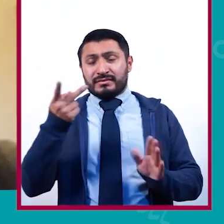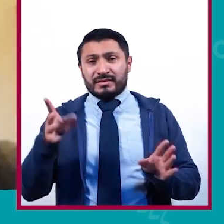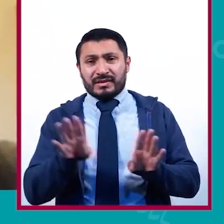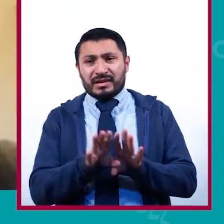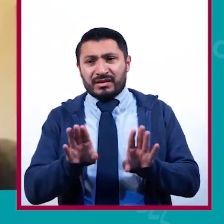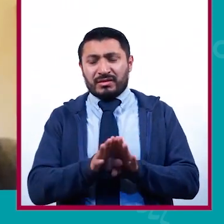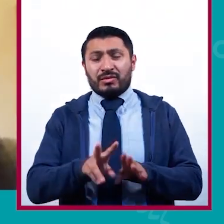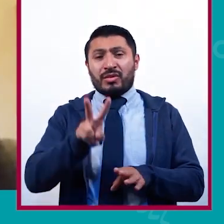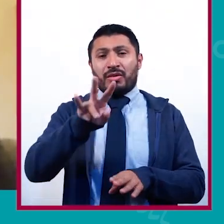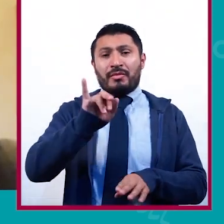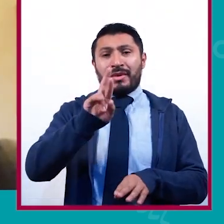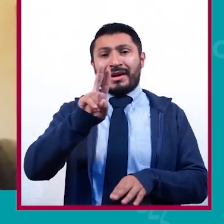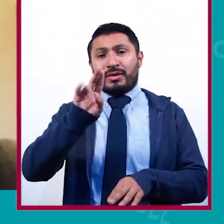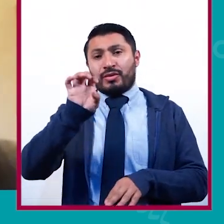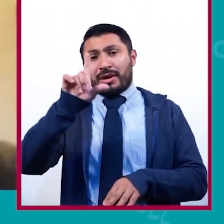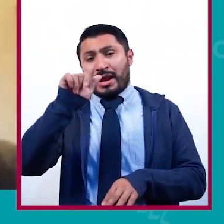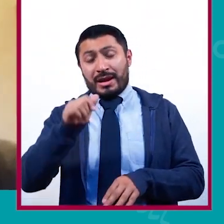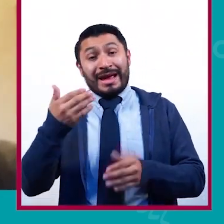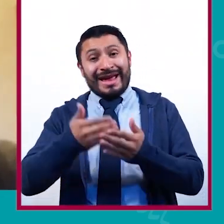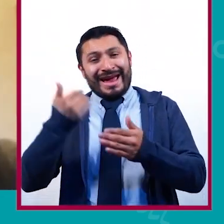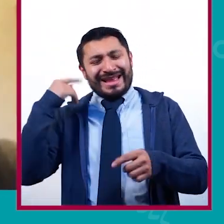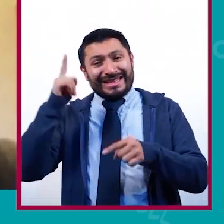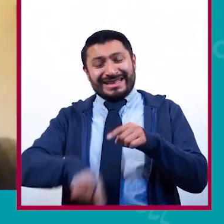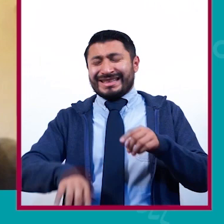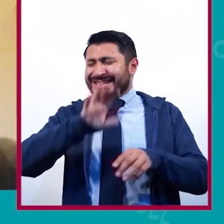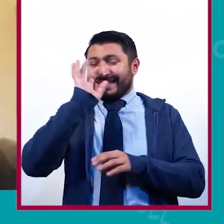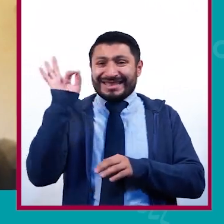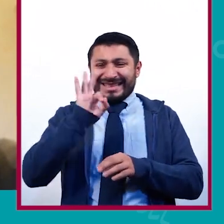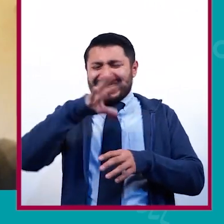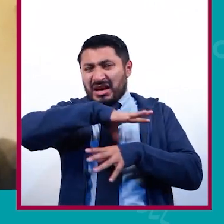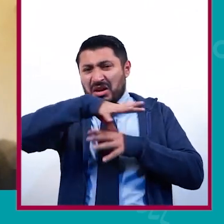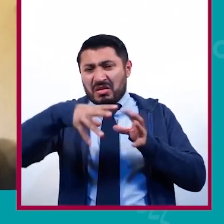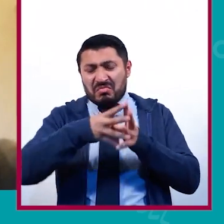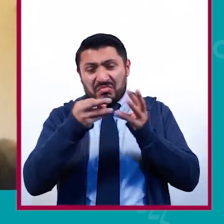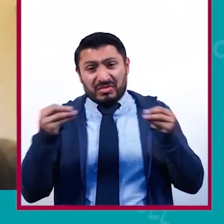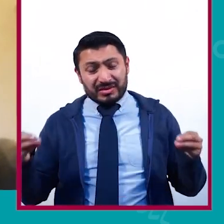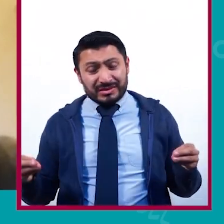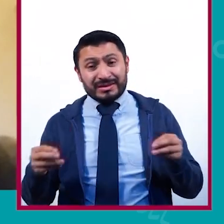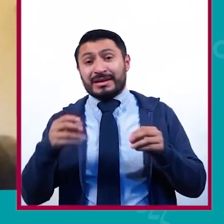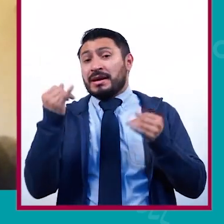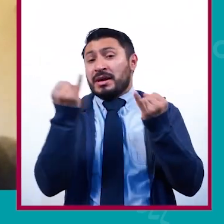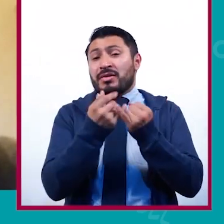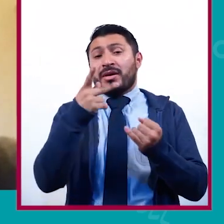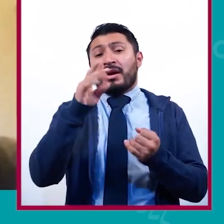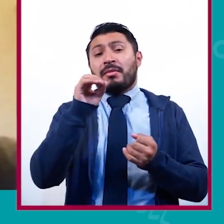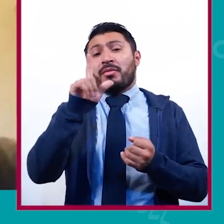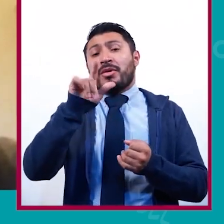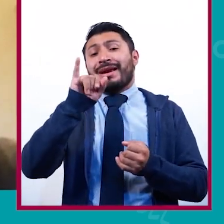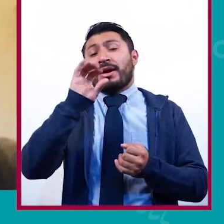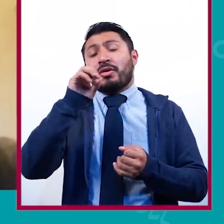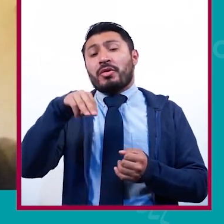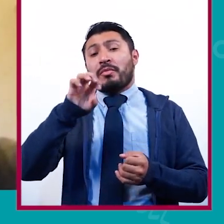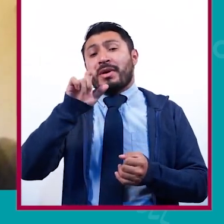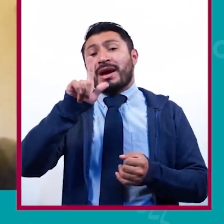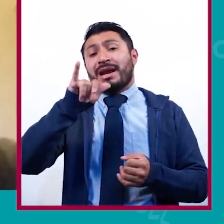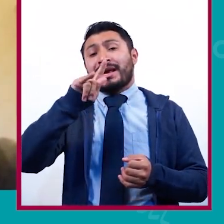brotes de viruela, se había erradicado casi por completo, igual que la poliomielitis, y